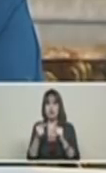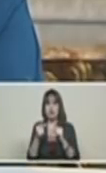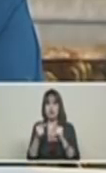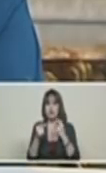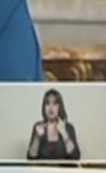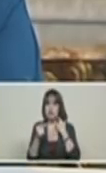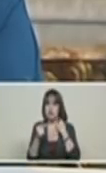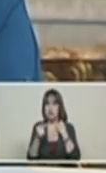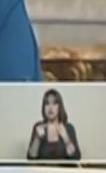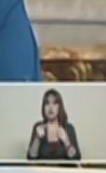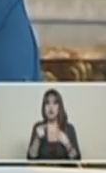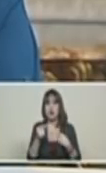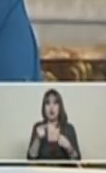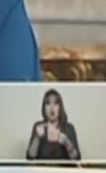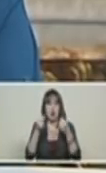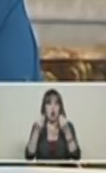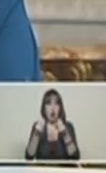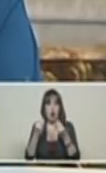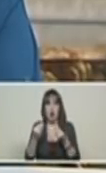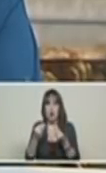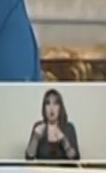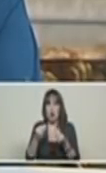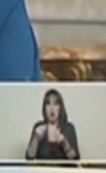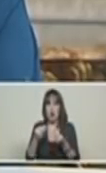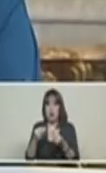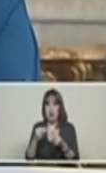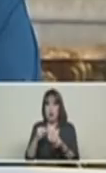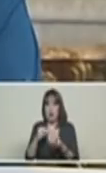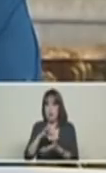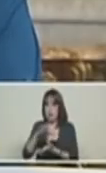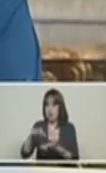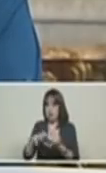mil demonios de mil cabezas,